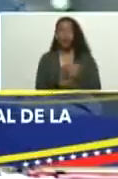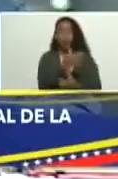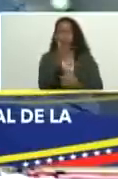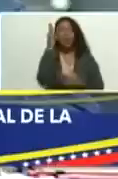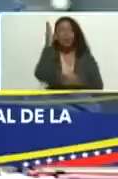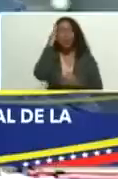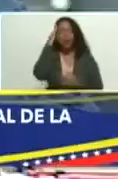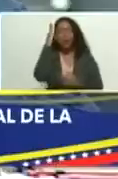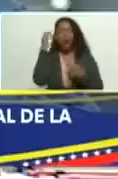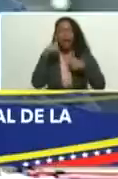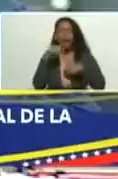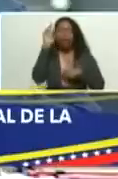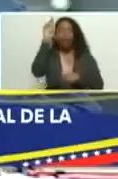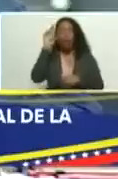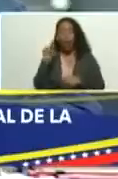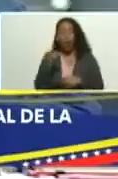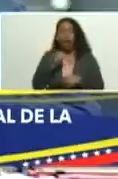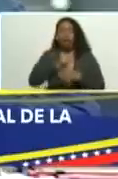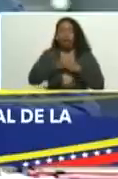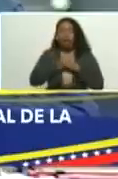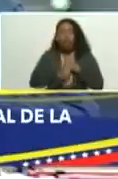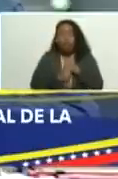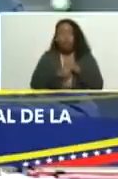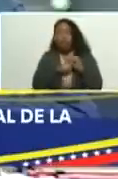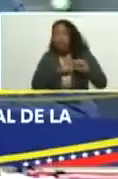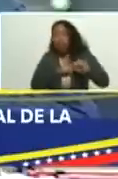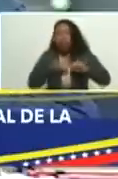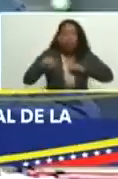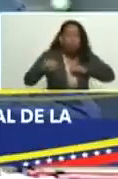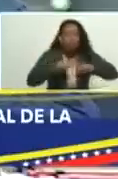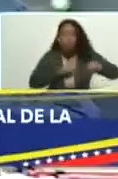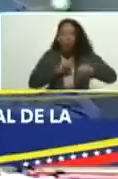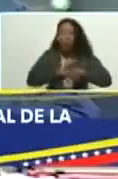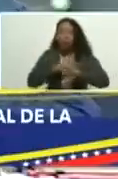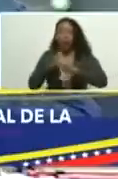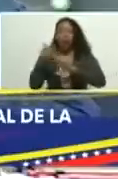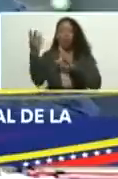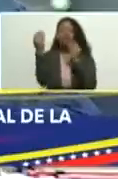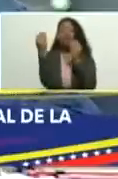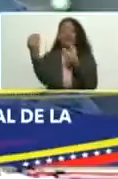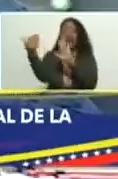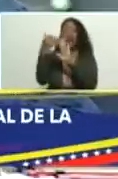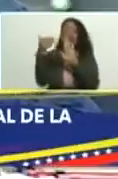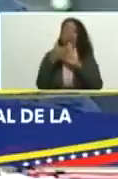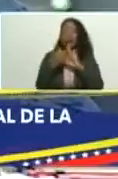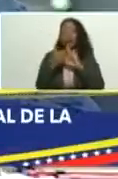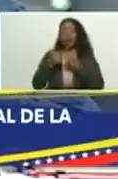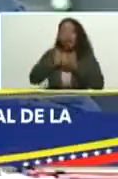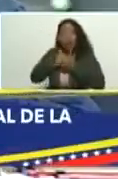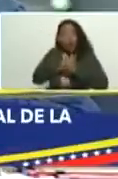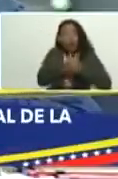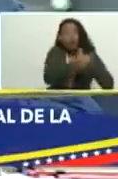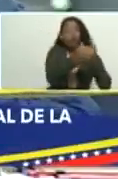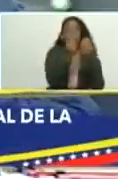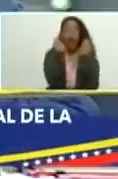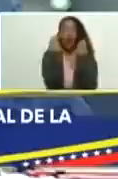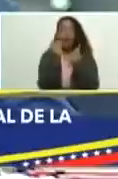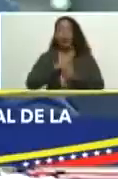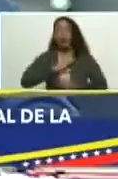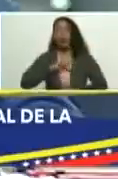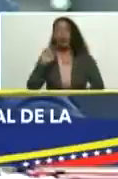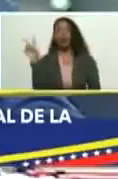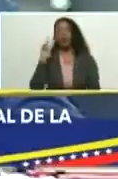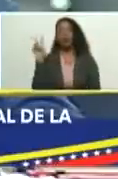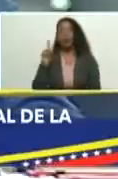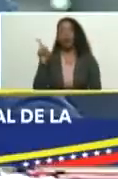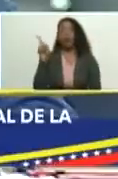del parto diario por las sanciones, la persecución económica, financiera. ¿Ah? Es un